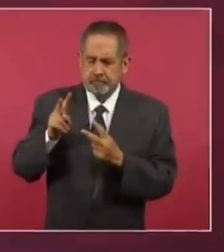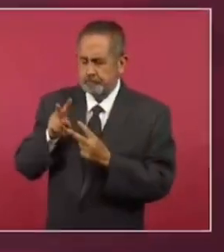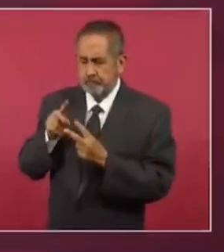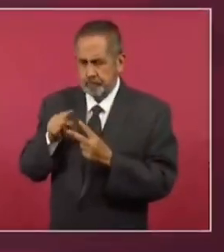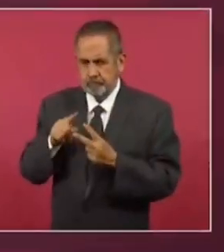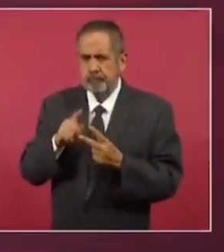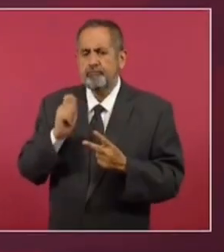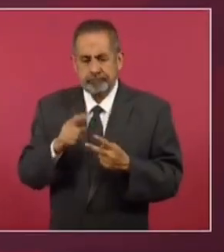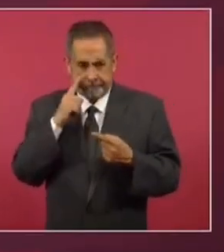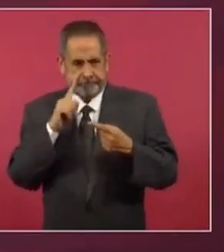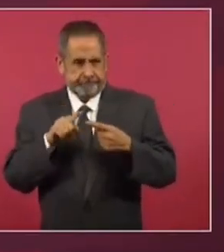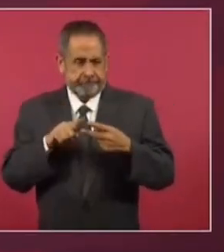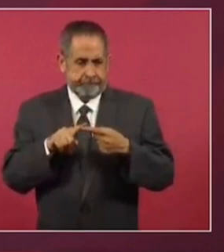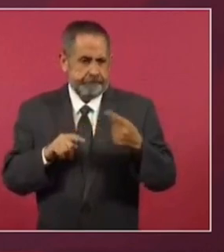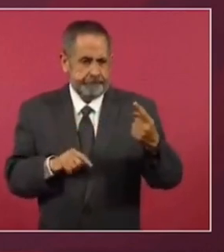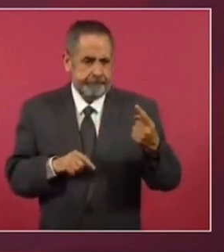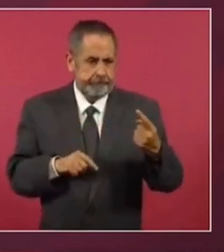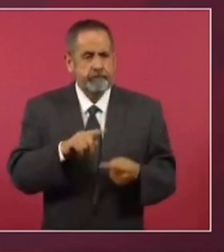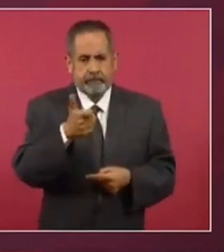elementos uno